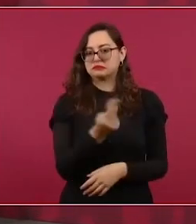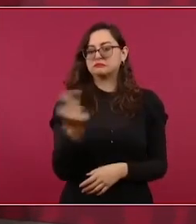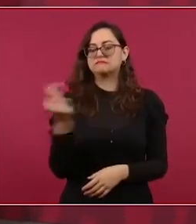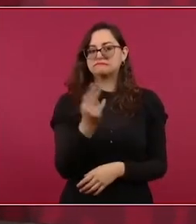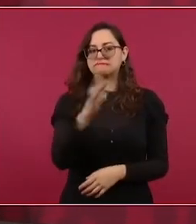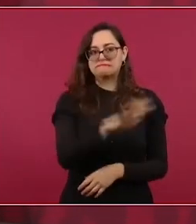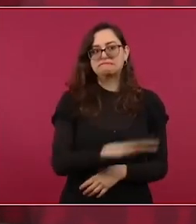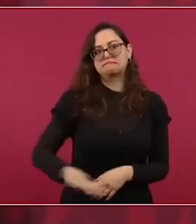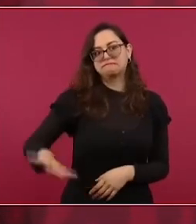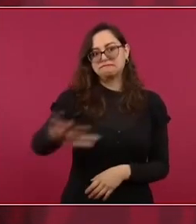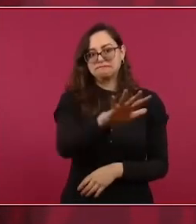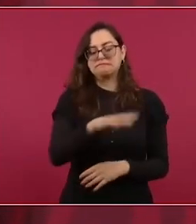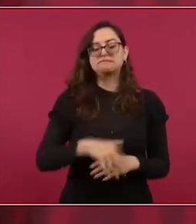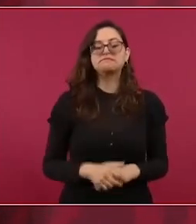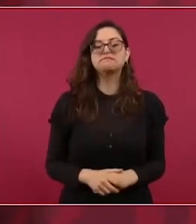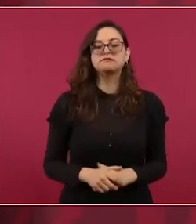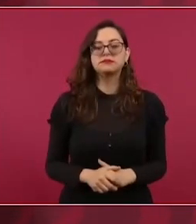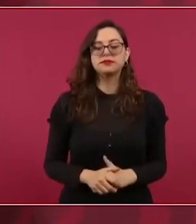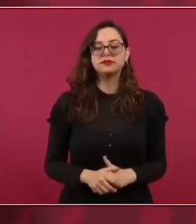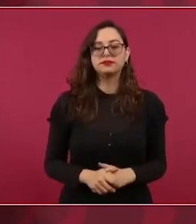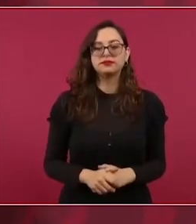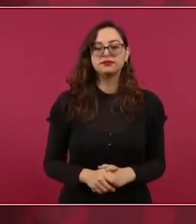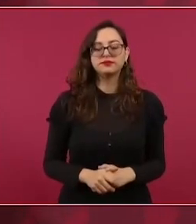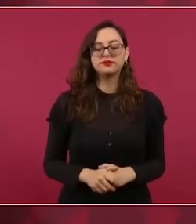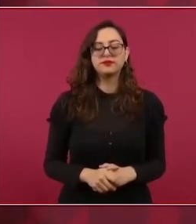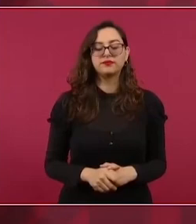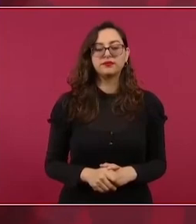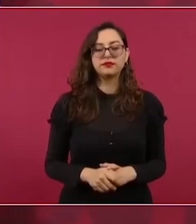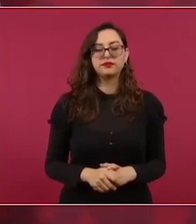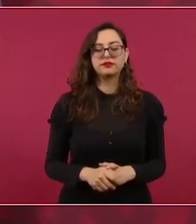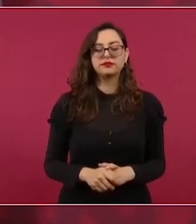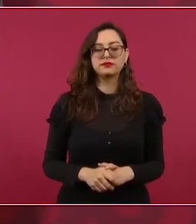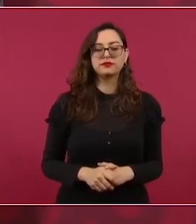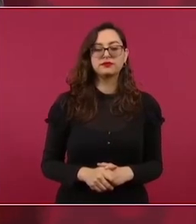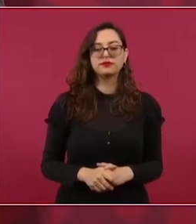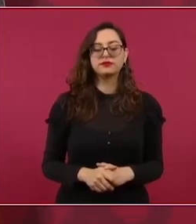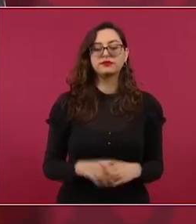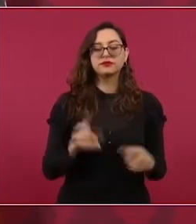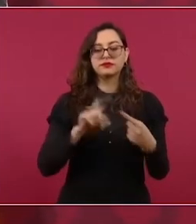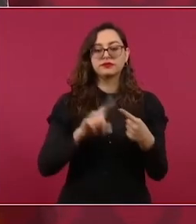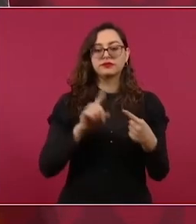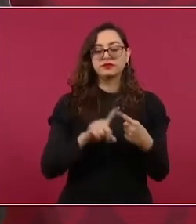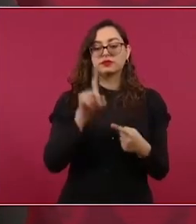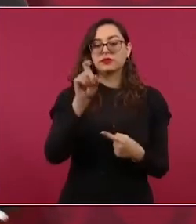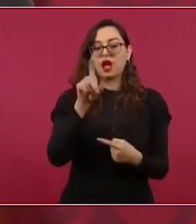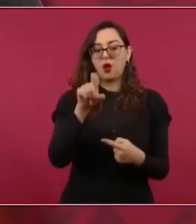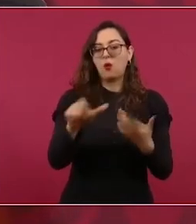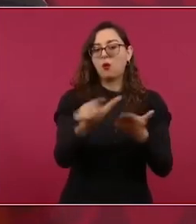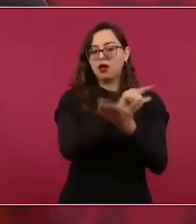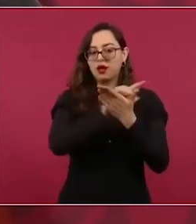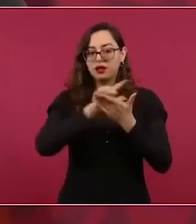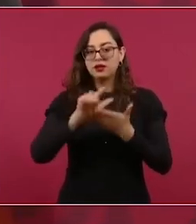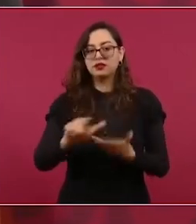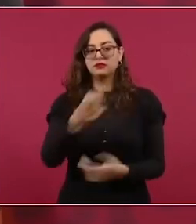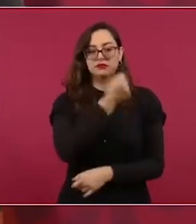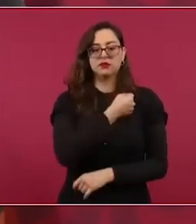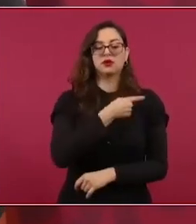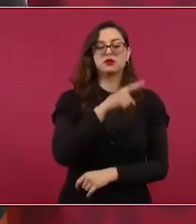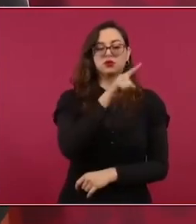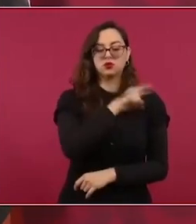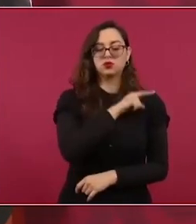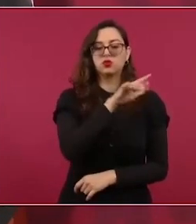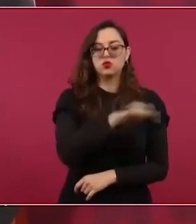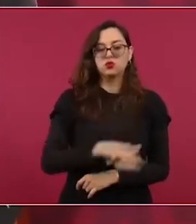Les menciono lo de el agua saludable para